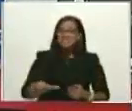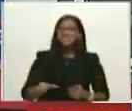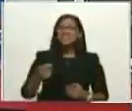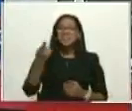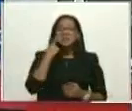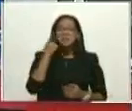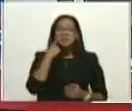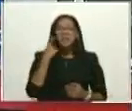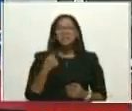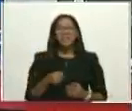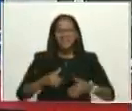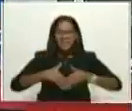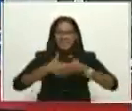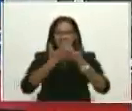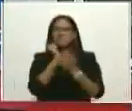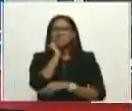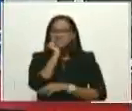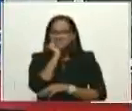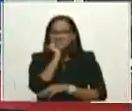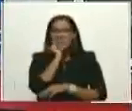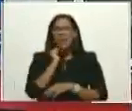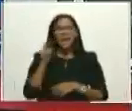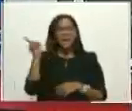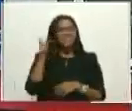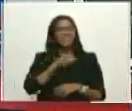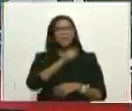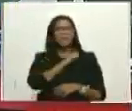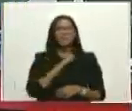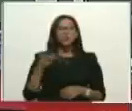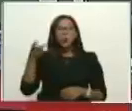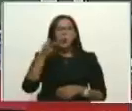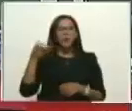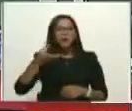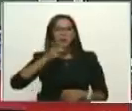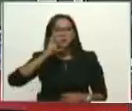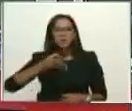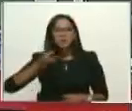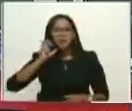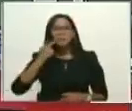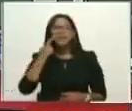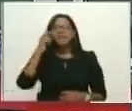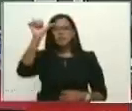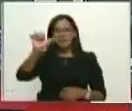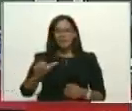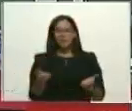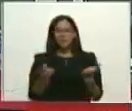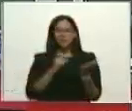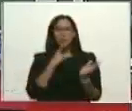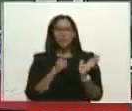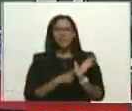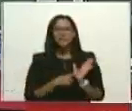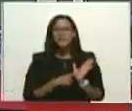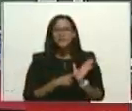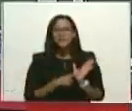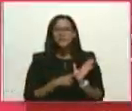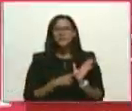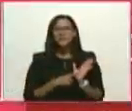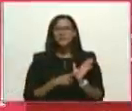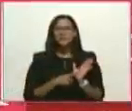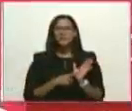se trasnocha allá en Madrid entre copas y copas para ver el mazo completo. Y jamón. ¿Ah? Copas y